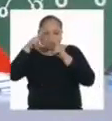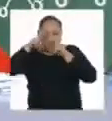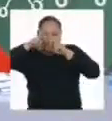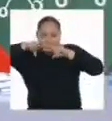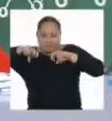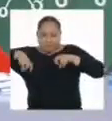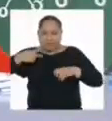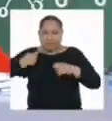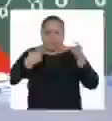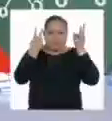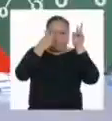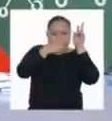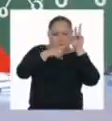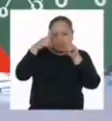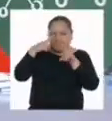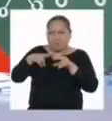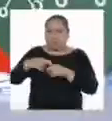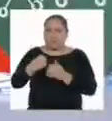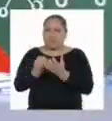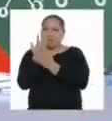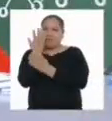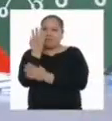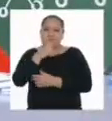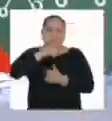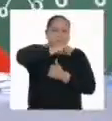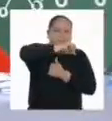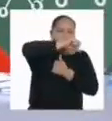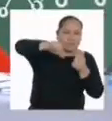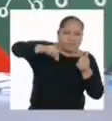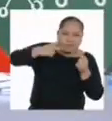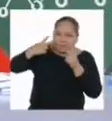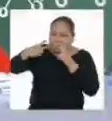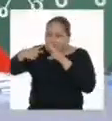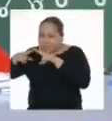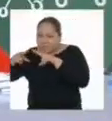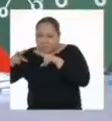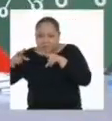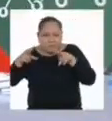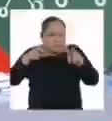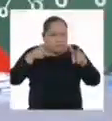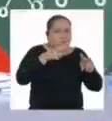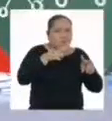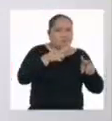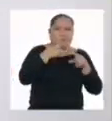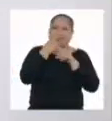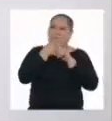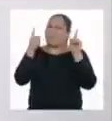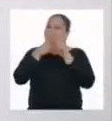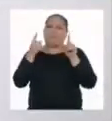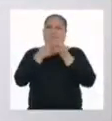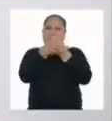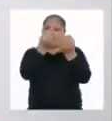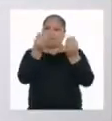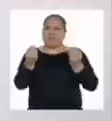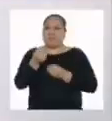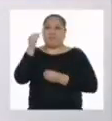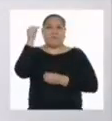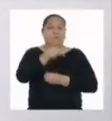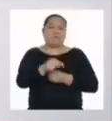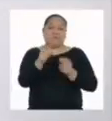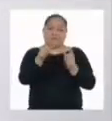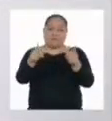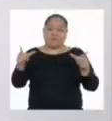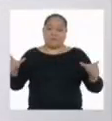estudiándolas, me he puesto a observar las plantas que me rodean y me sorprendo de la cantidad y diversidad que existe. Y eso que estamos en